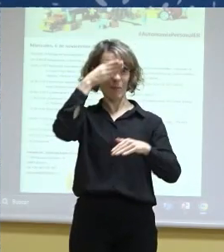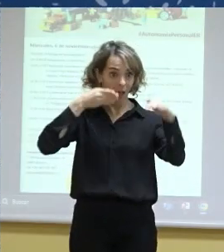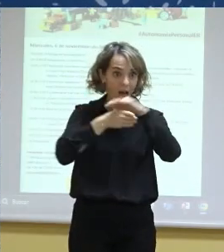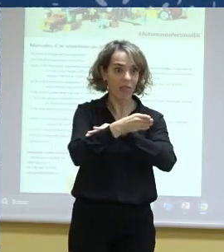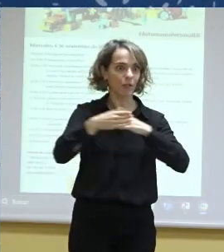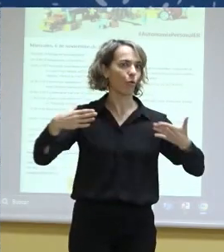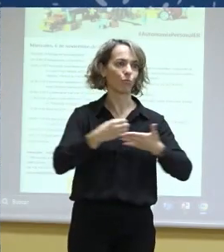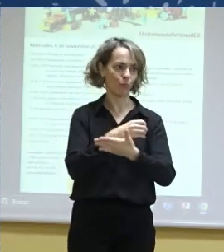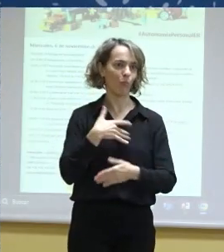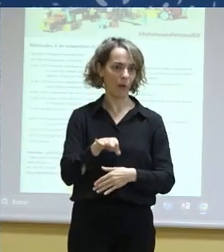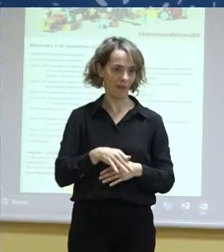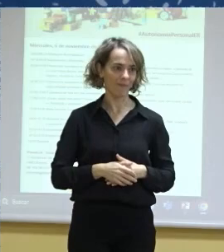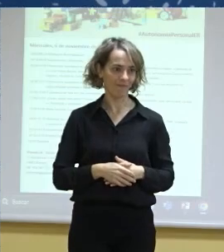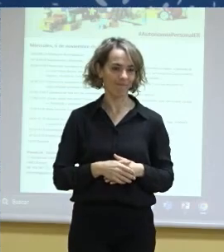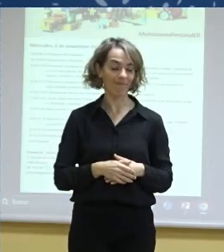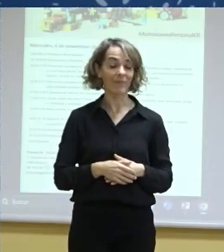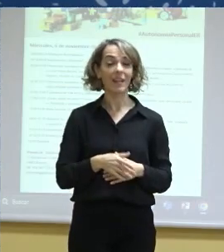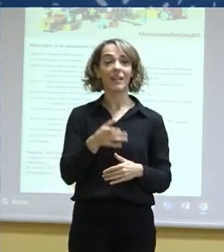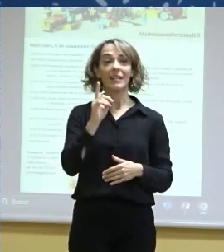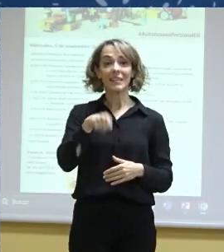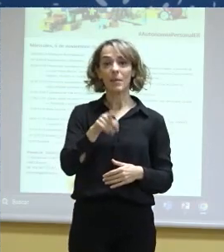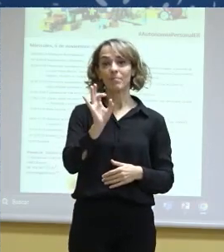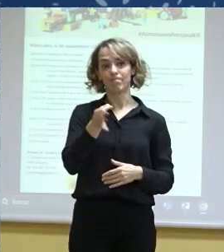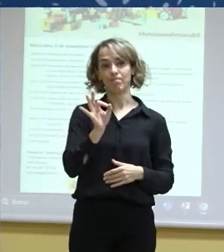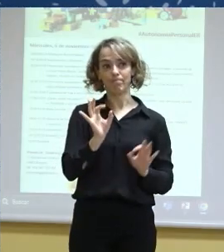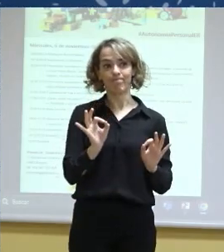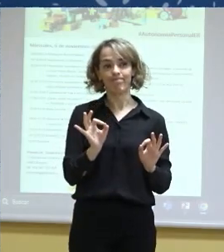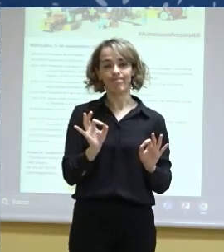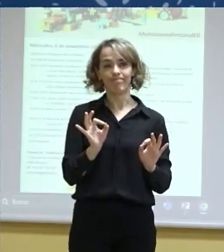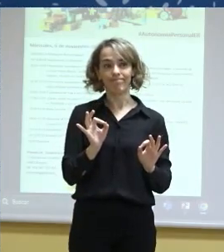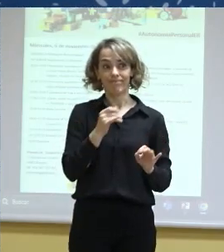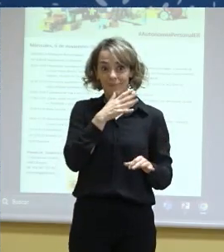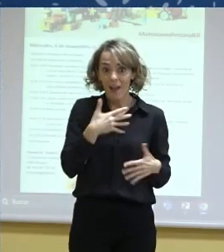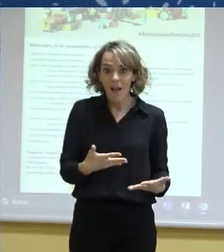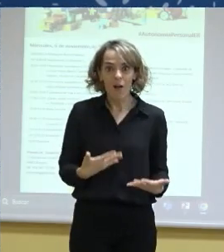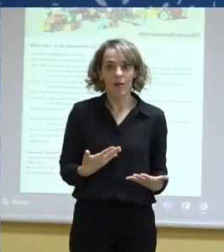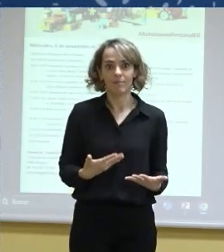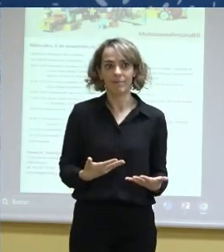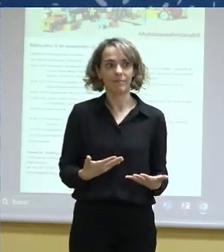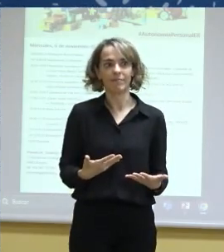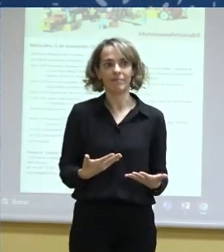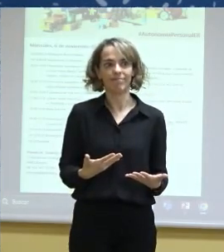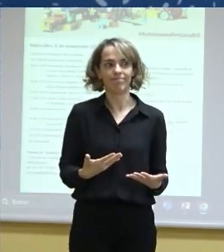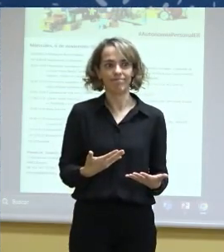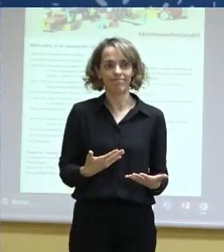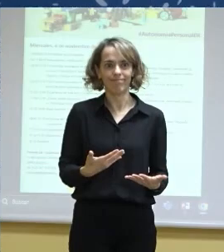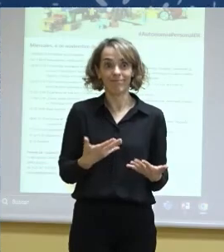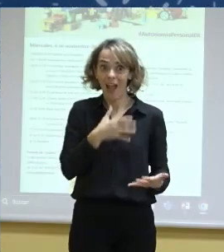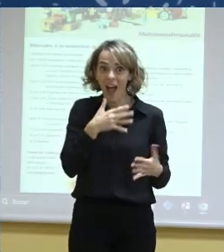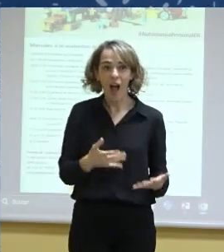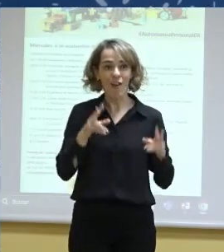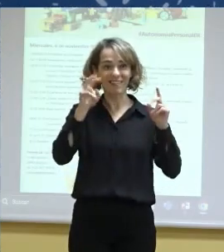mundo. Es cierto también que en estos momentos que vivimos, el tema